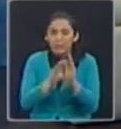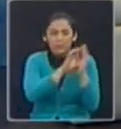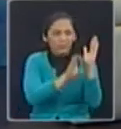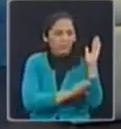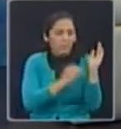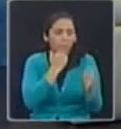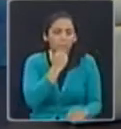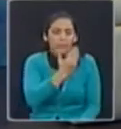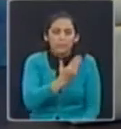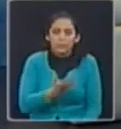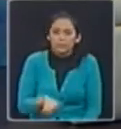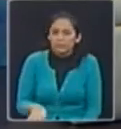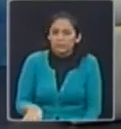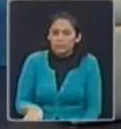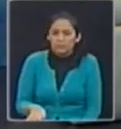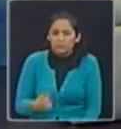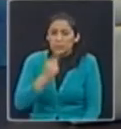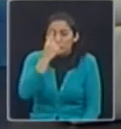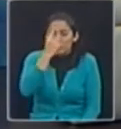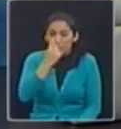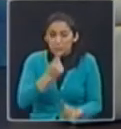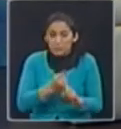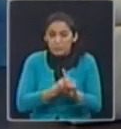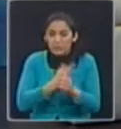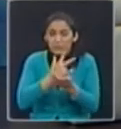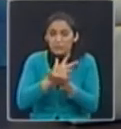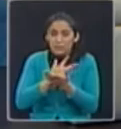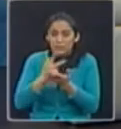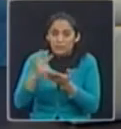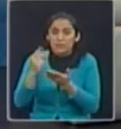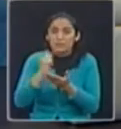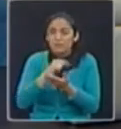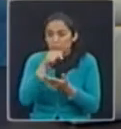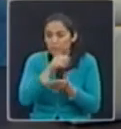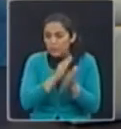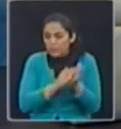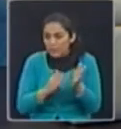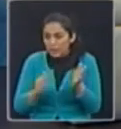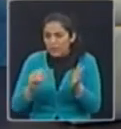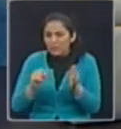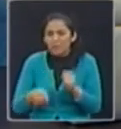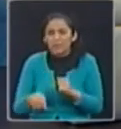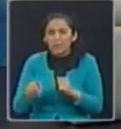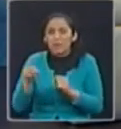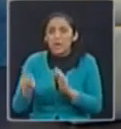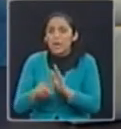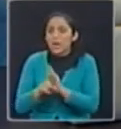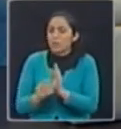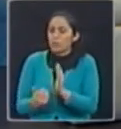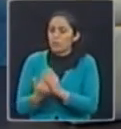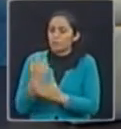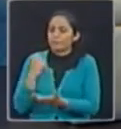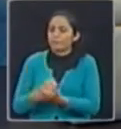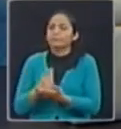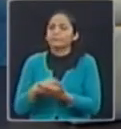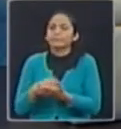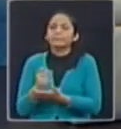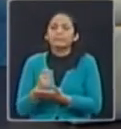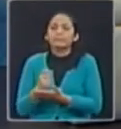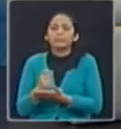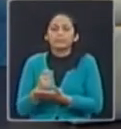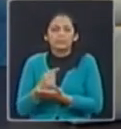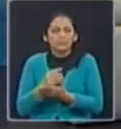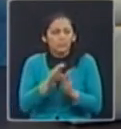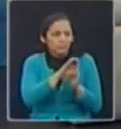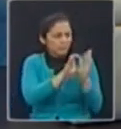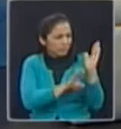Constitución en un mes y 3 semanas de funcionamiento de la legislatura. Entonces, perdónenme, pero yo soy doctor en jurisprudencia y yo no puedo votar por